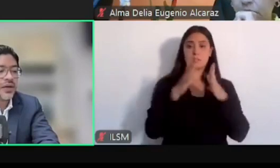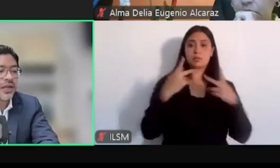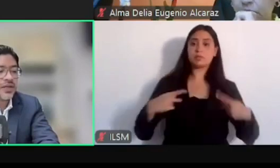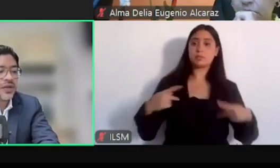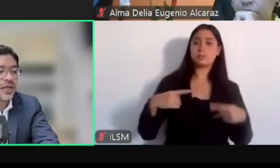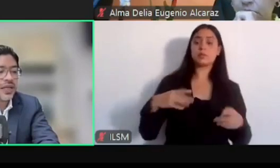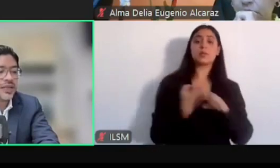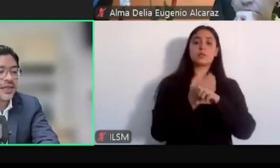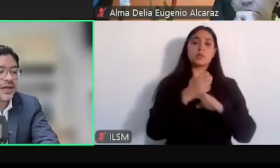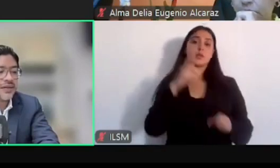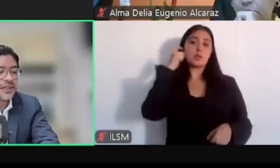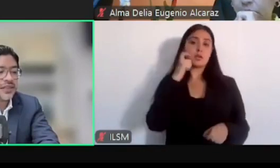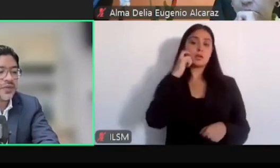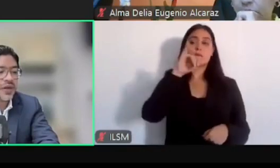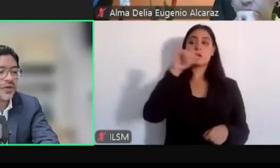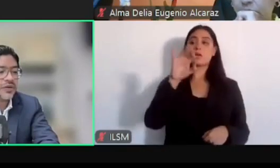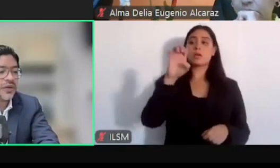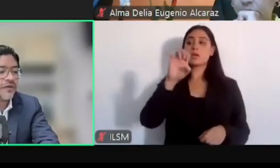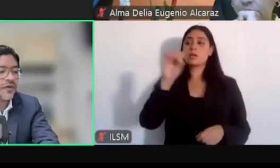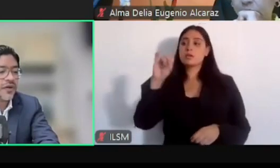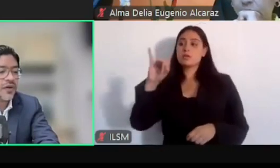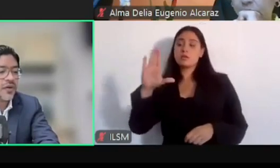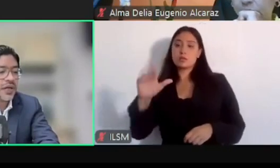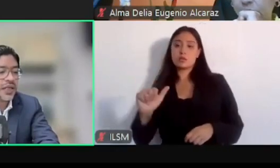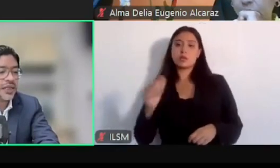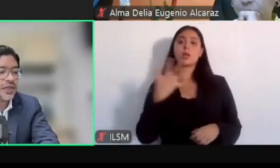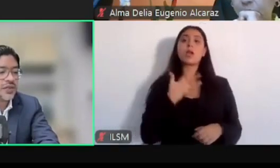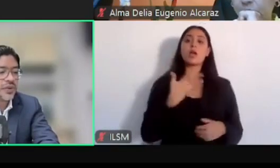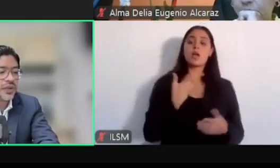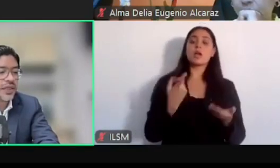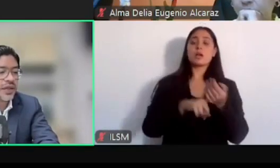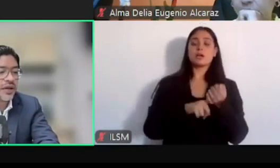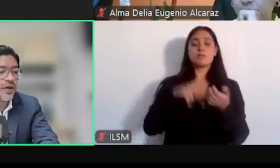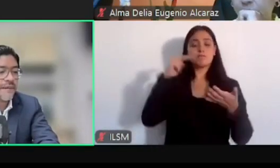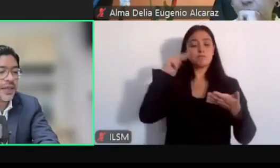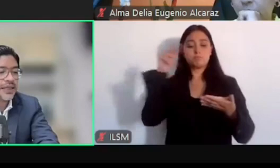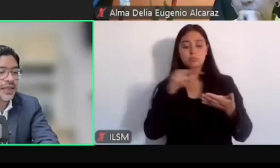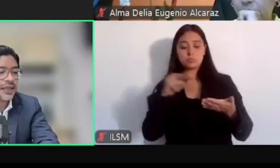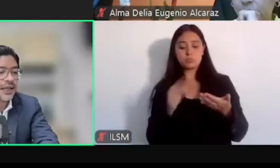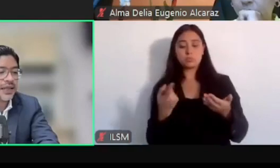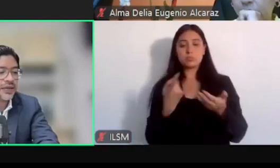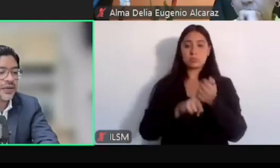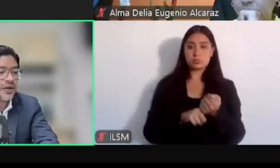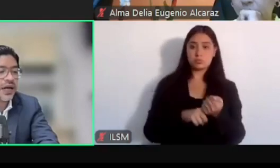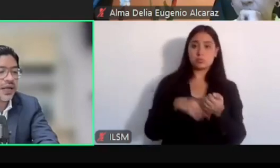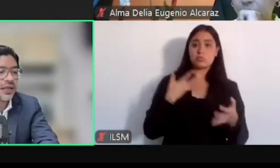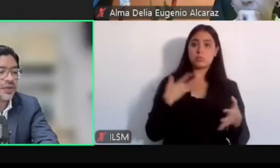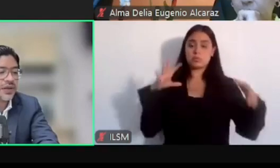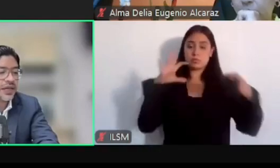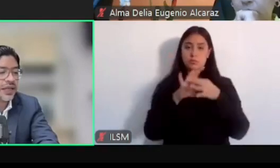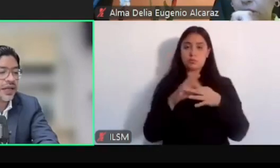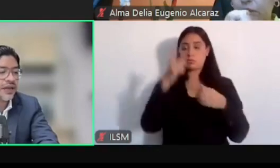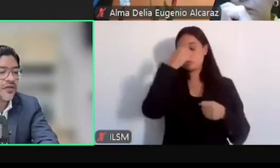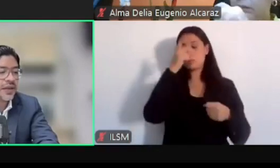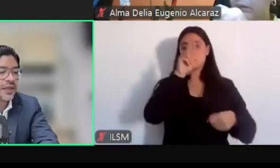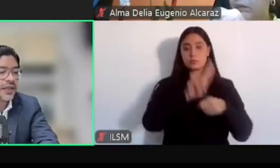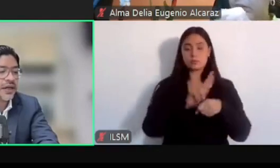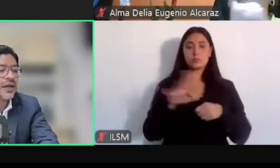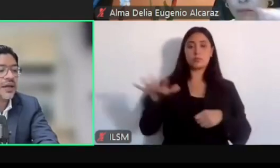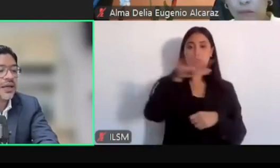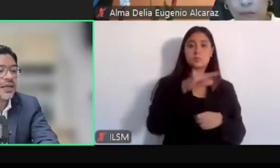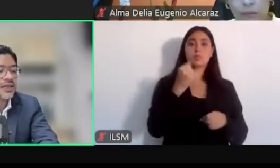de Guerrero y la ciudadana Jessica Vázquez Moreno quien fungió como analista de soporte técnico adscrita a la director a la dirección general de